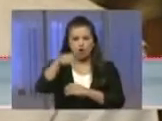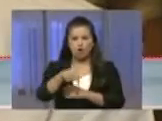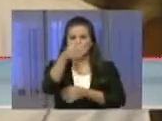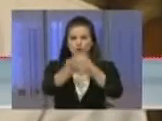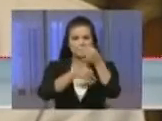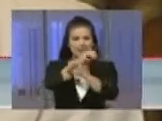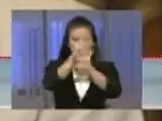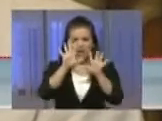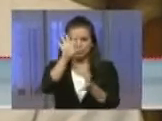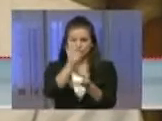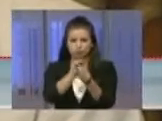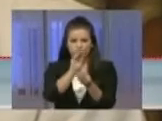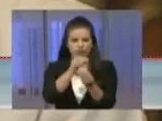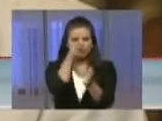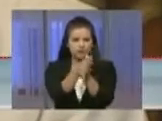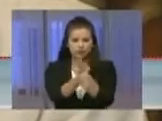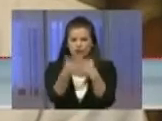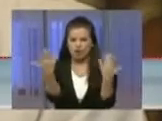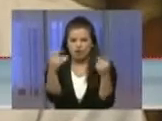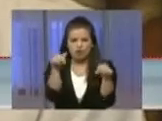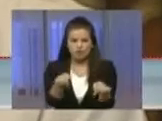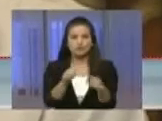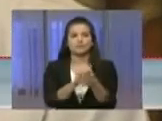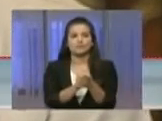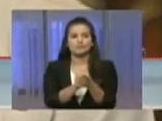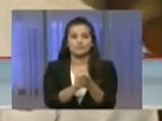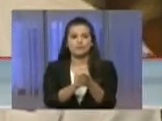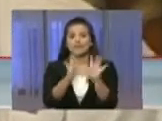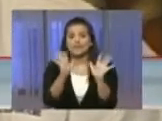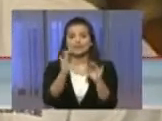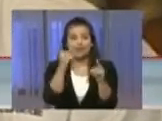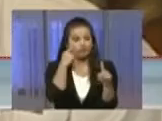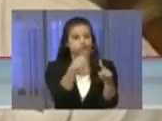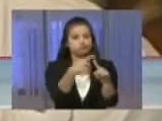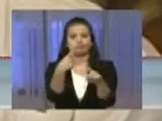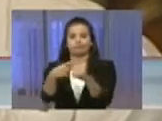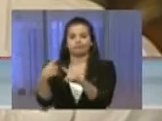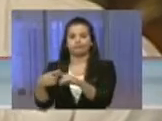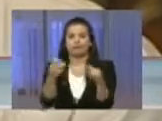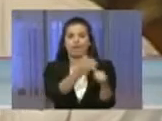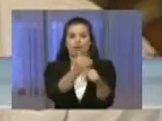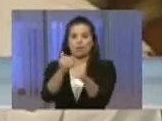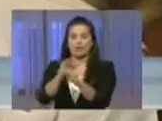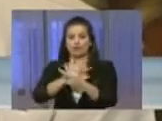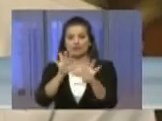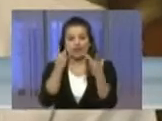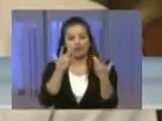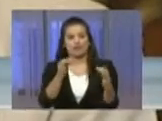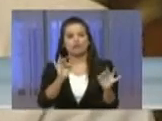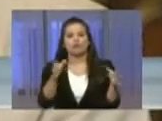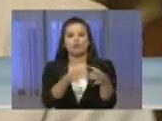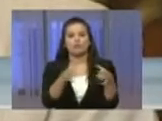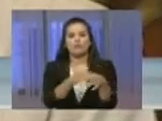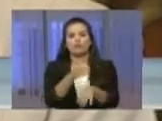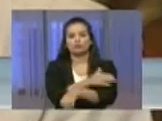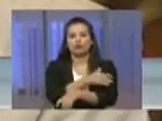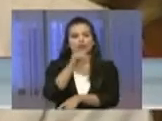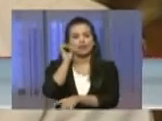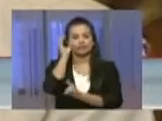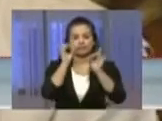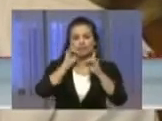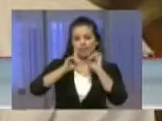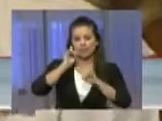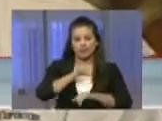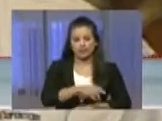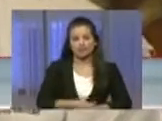resumida es que fueron descubiertos en la mentira estos sectores de la derecha que venían diciendo sobre todo